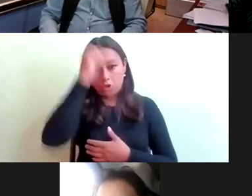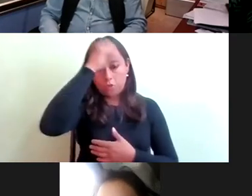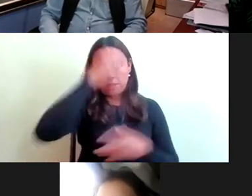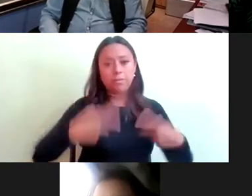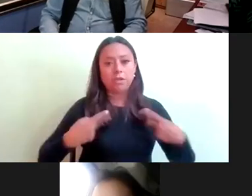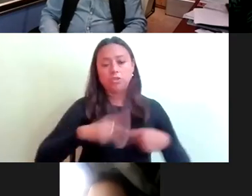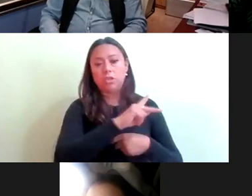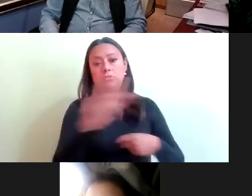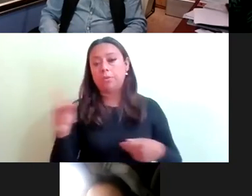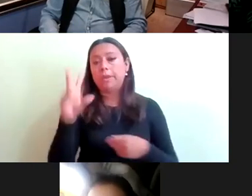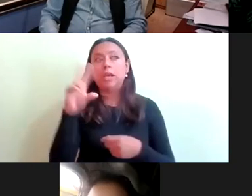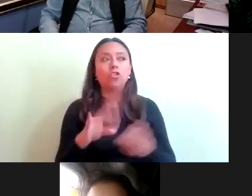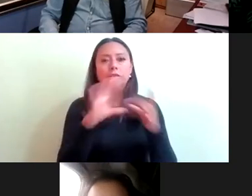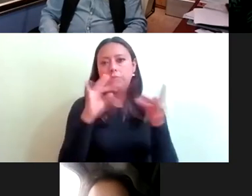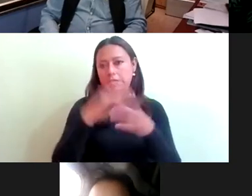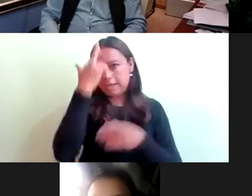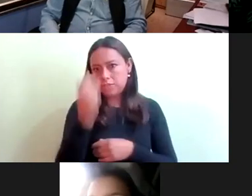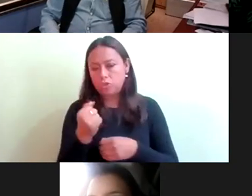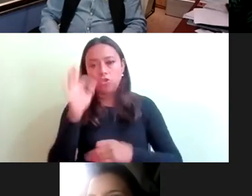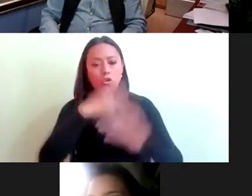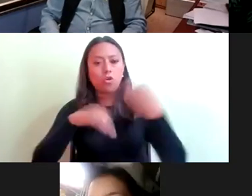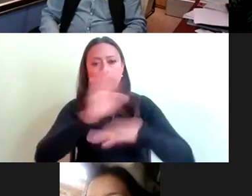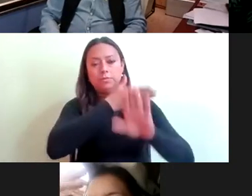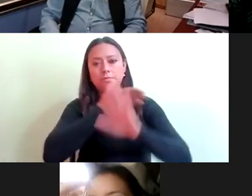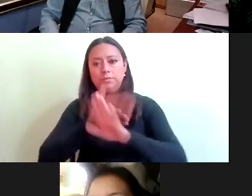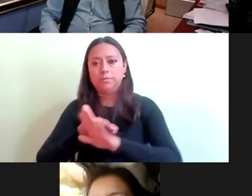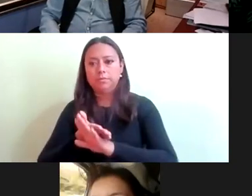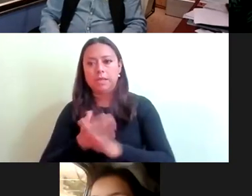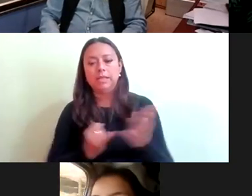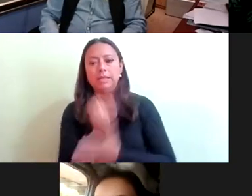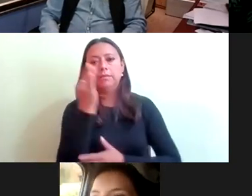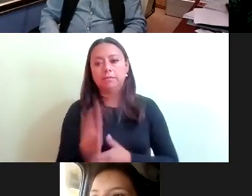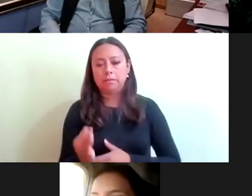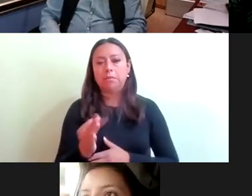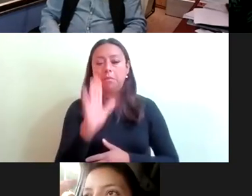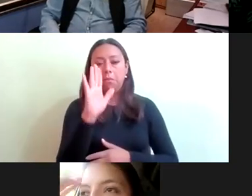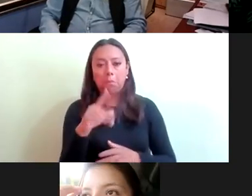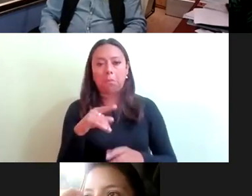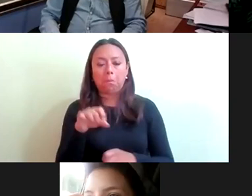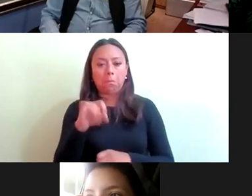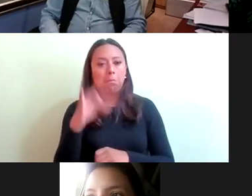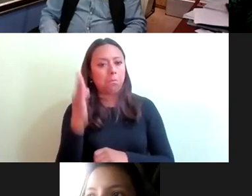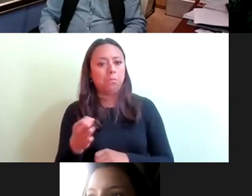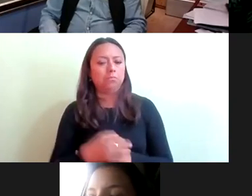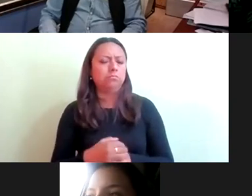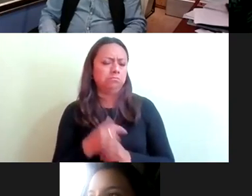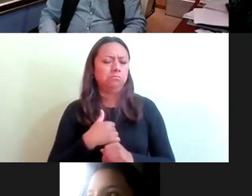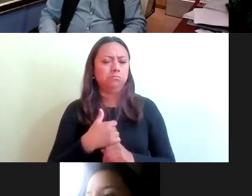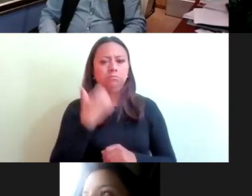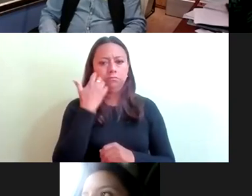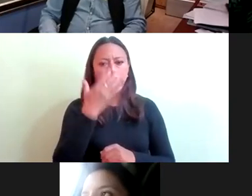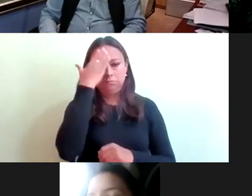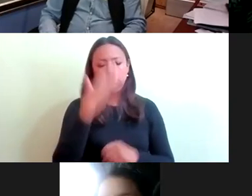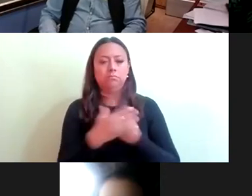qué, siendo todas en contra, el dictamen viene en sentido positivo. Resulta interesante saber por qué la comisión hizo un